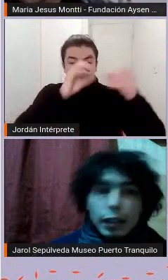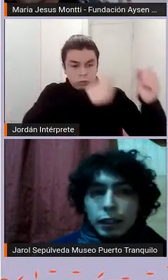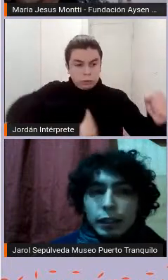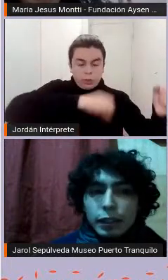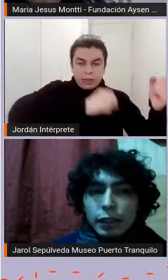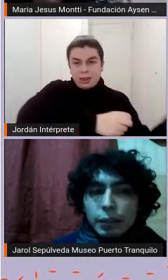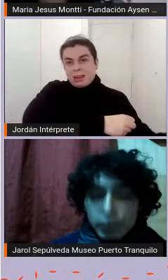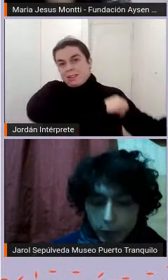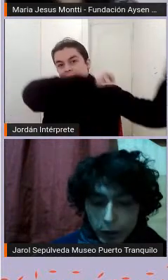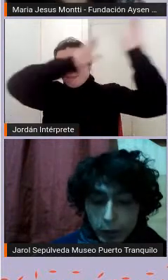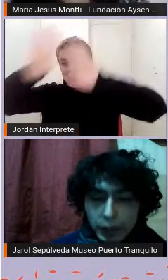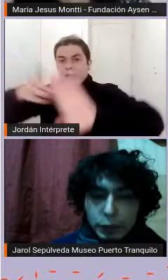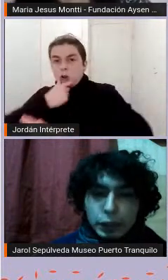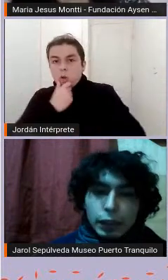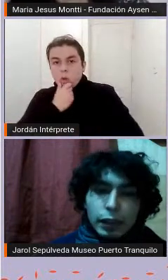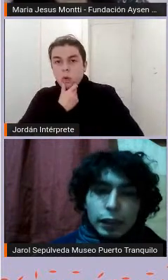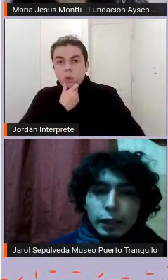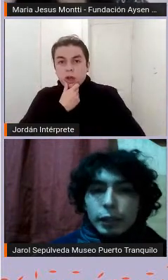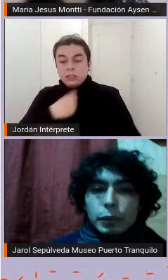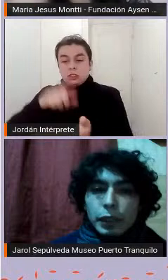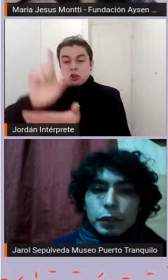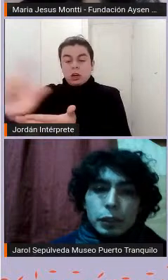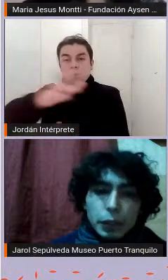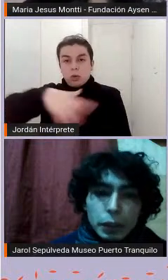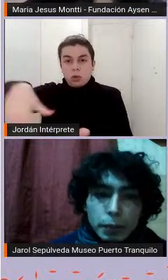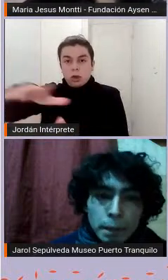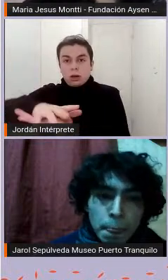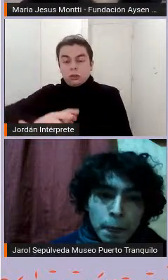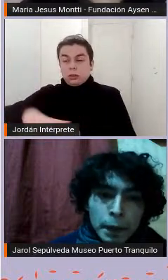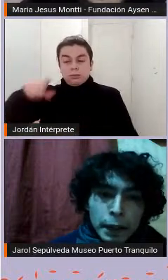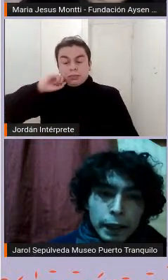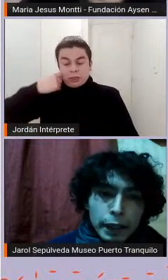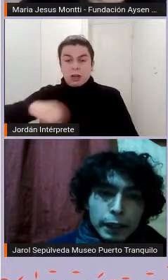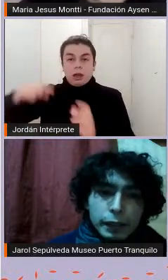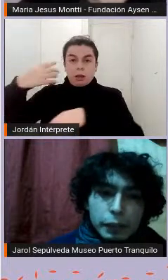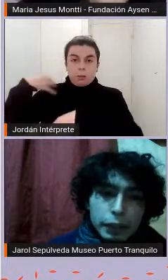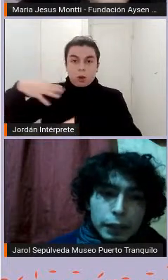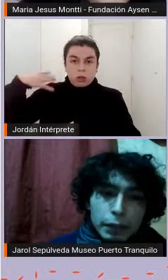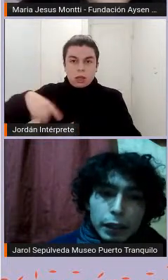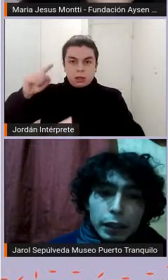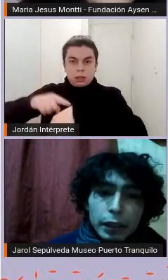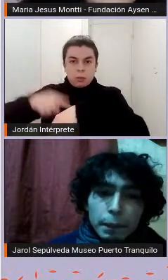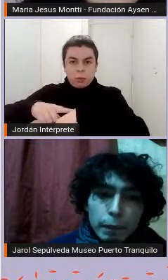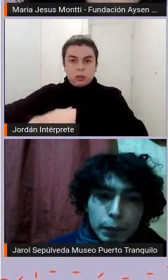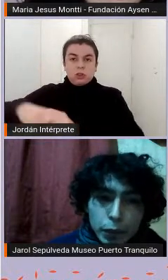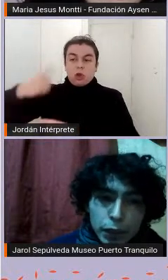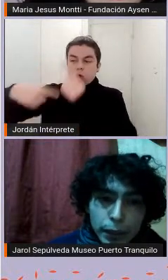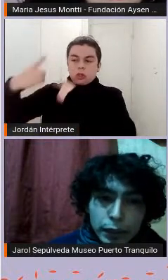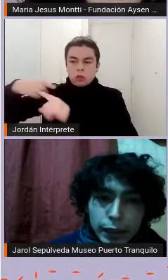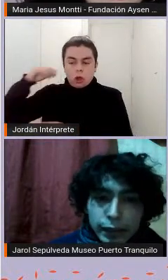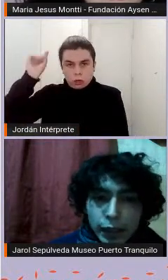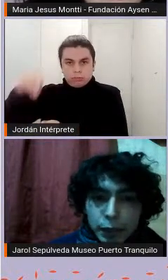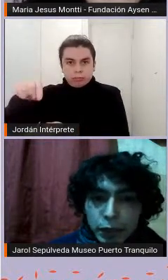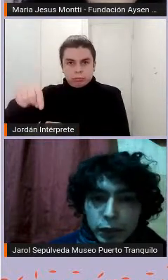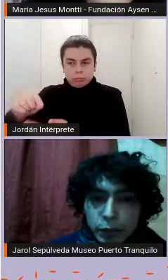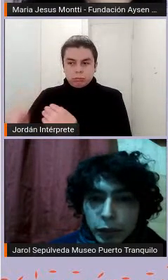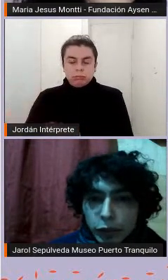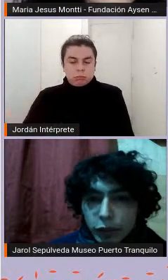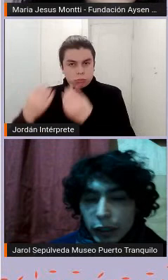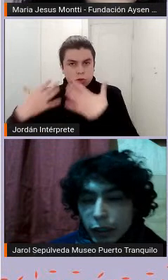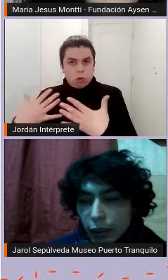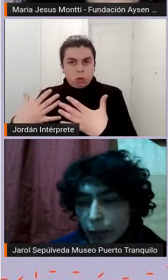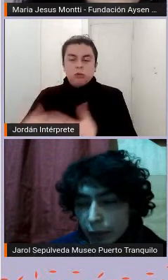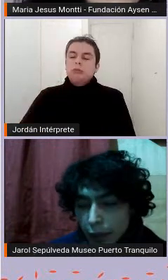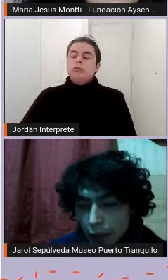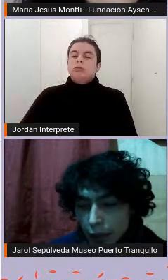ballena a la localidad y posteriormente montarlas, es un hecho histórico. Si bien también, por otra parte, el acercamiento de Puerto